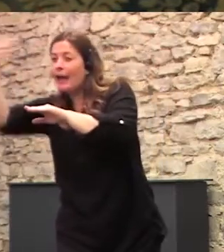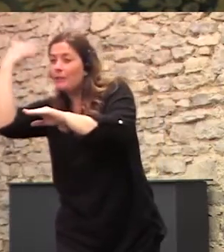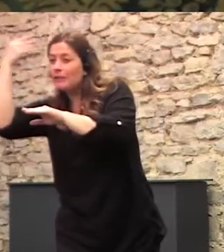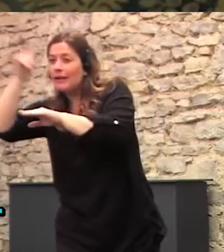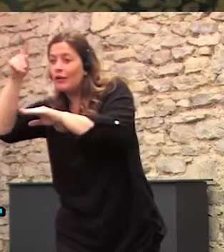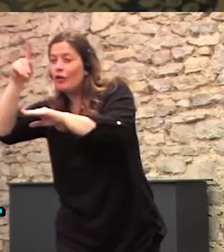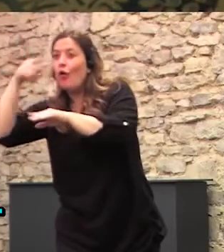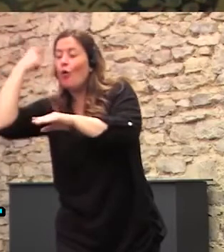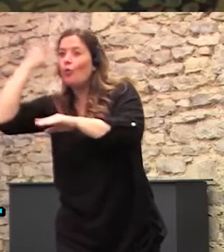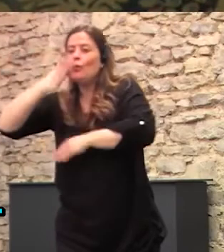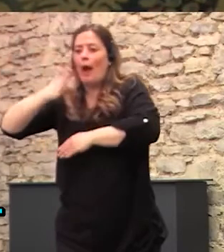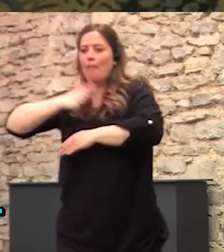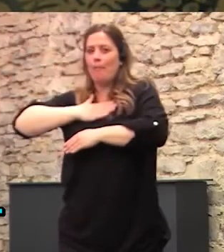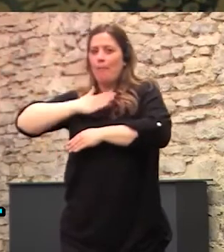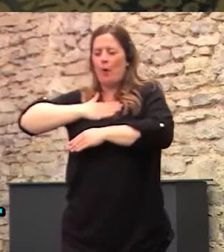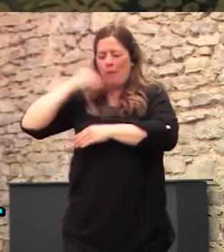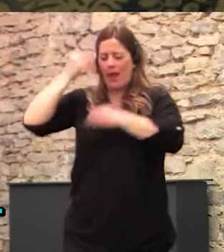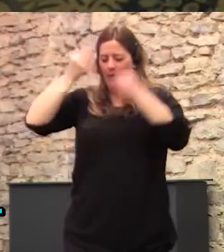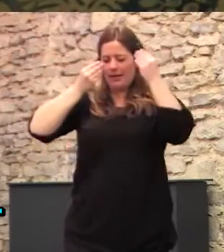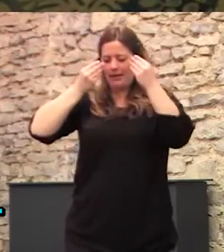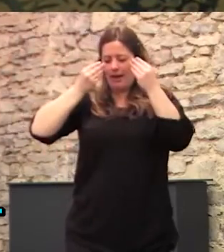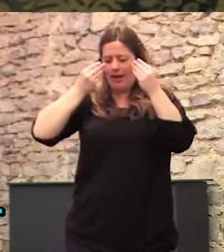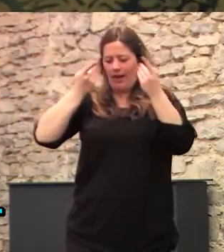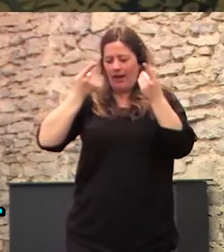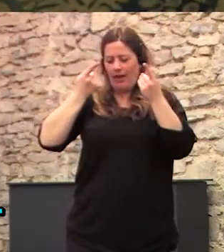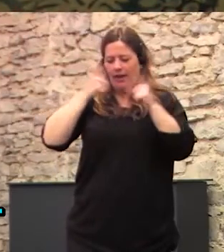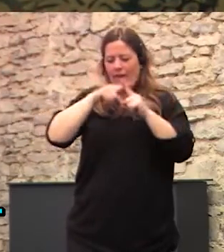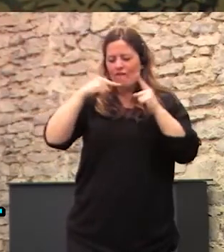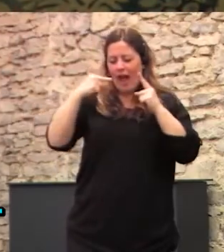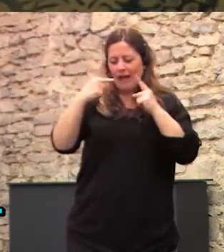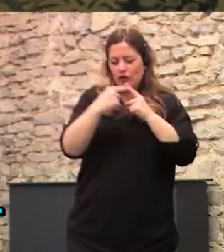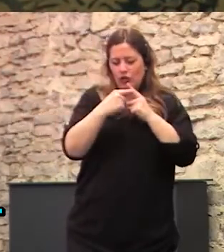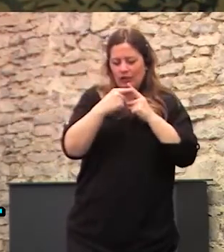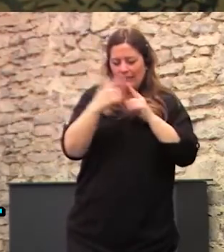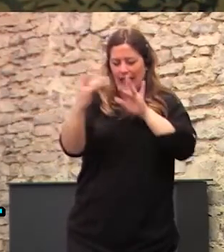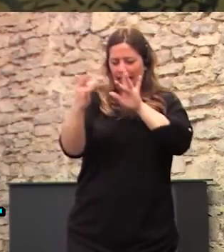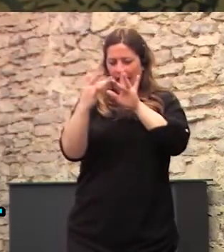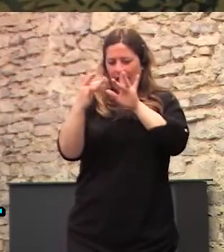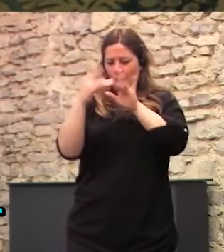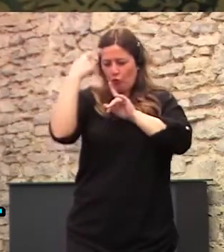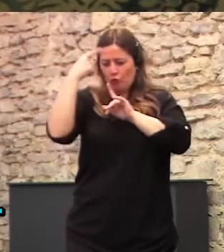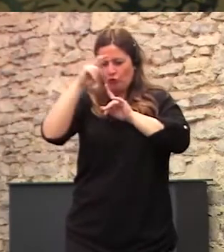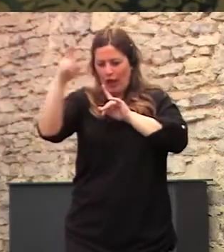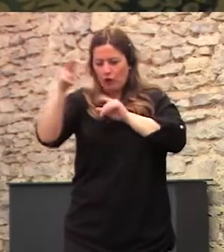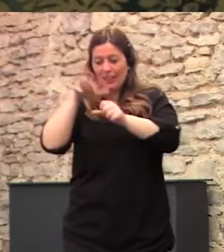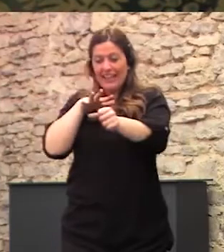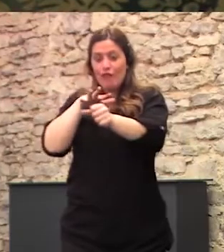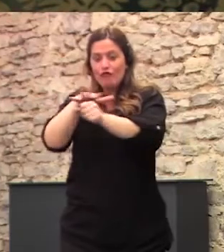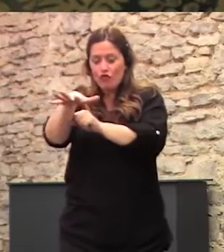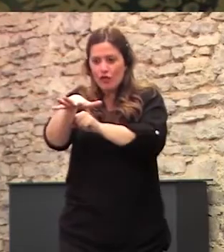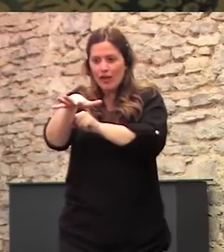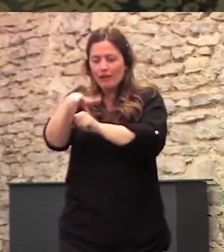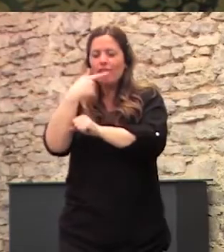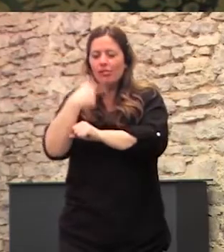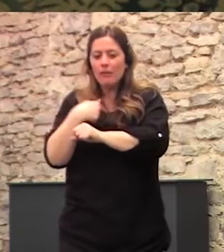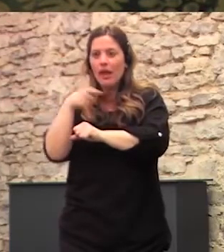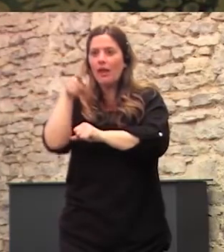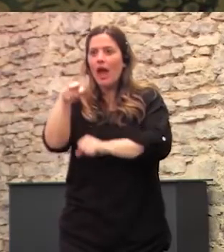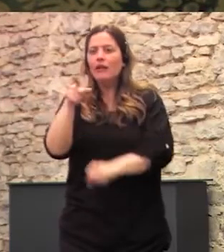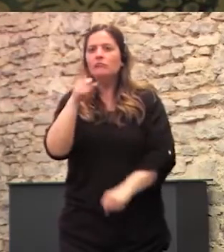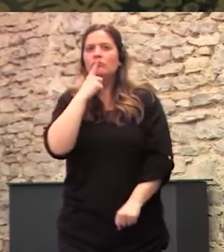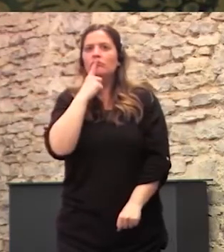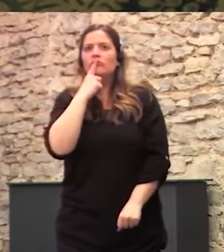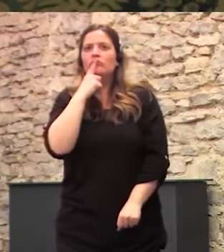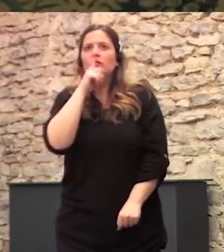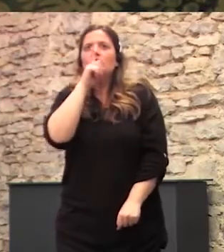cultura. ¿Qué elementos inciden en la relación? Y aquí, silencio. ¿Silencio por qué?